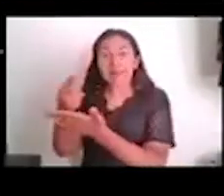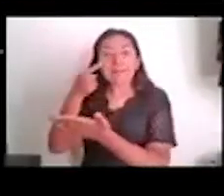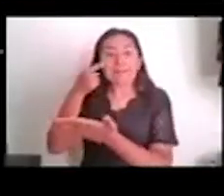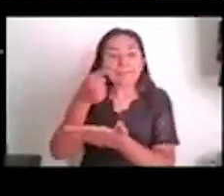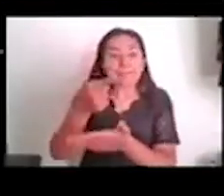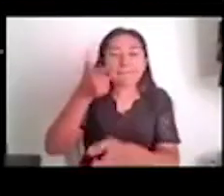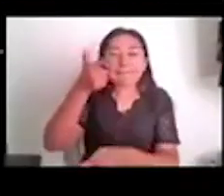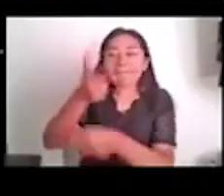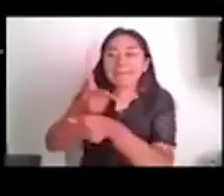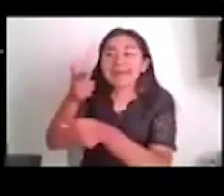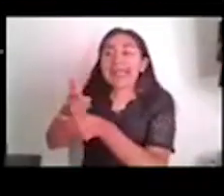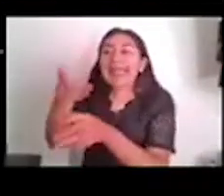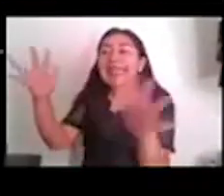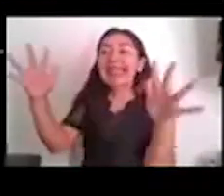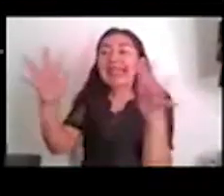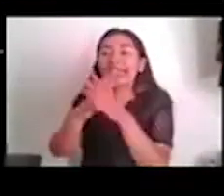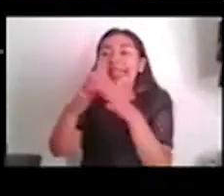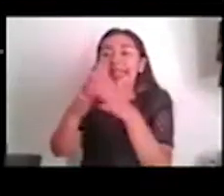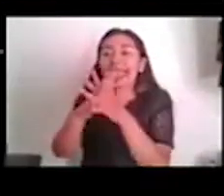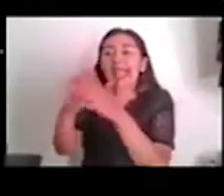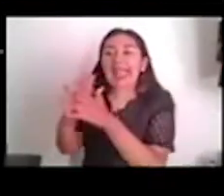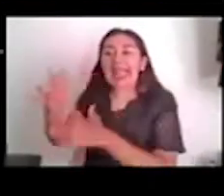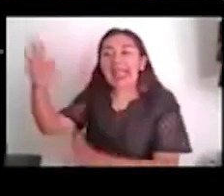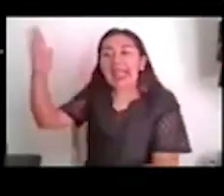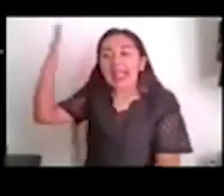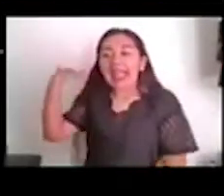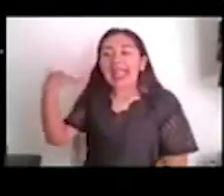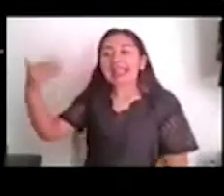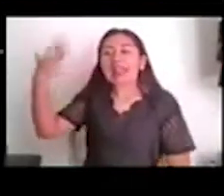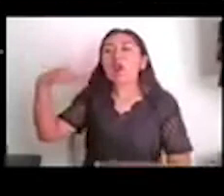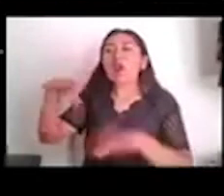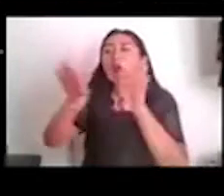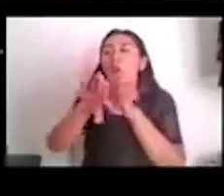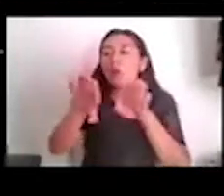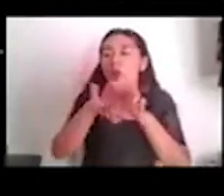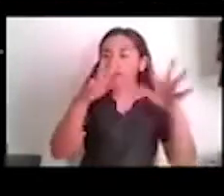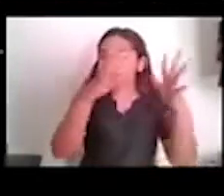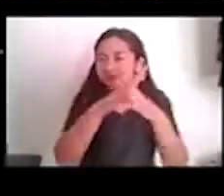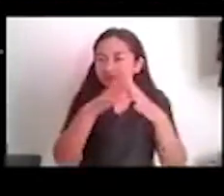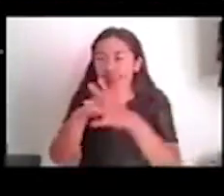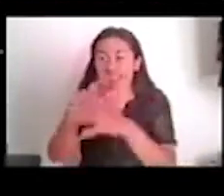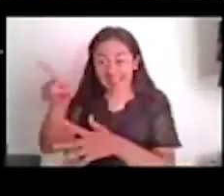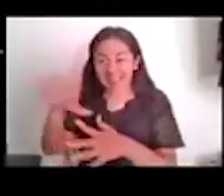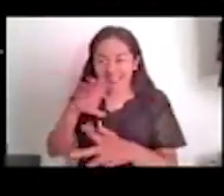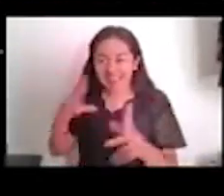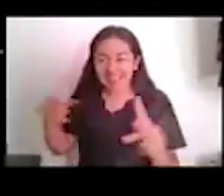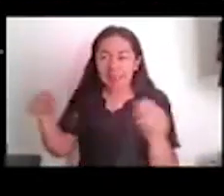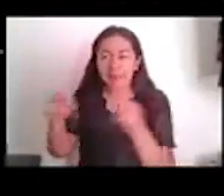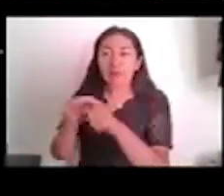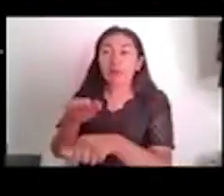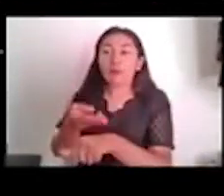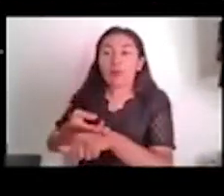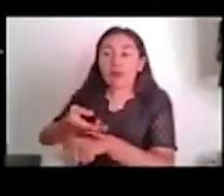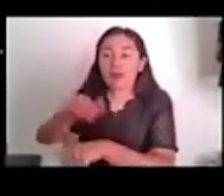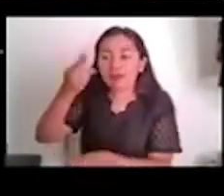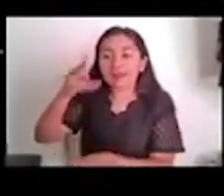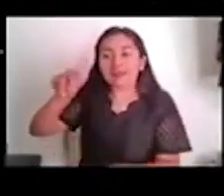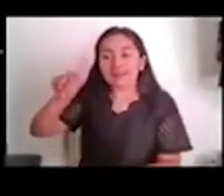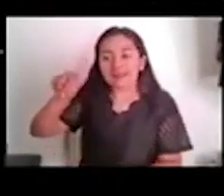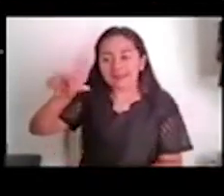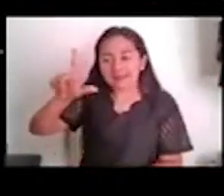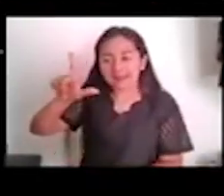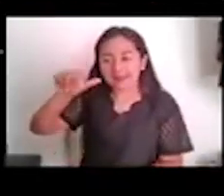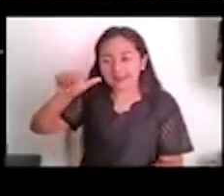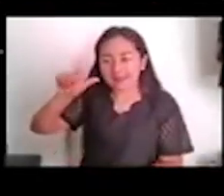las conquistas. Aquí están en esta imagen el Templo Mayor de Tlatelolco, que es muy parecido al Templo Mayor